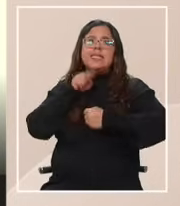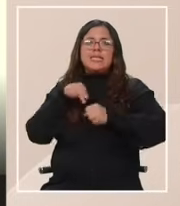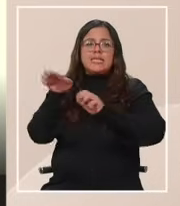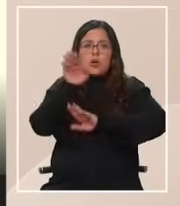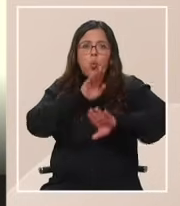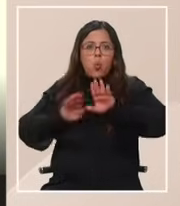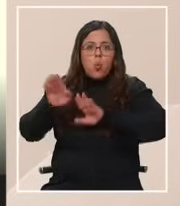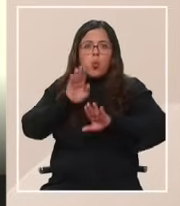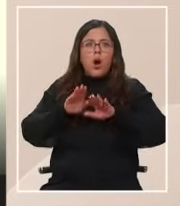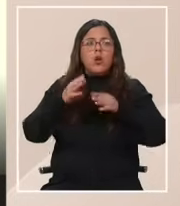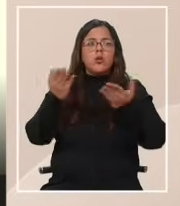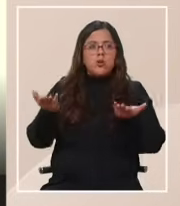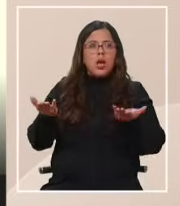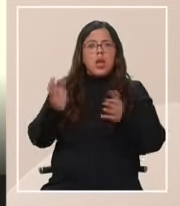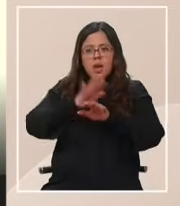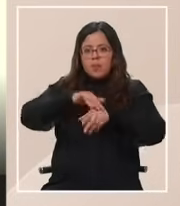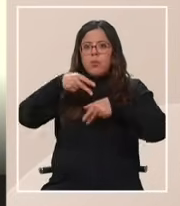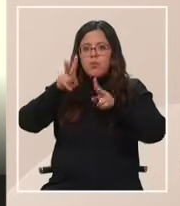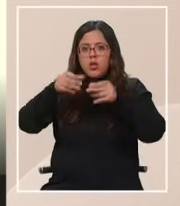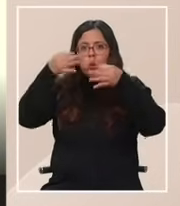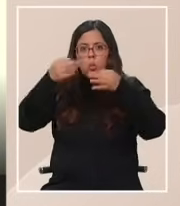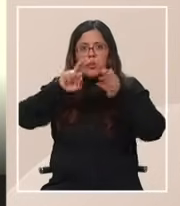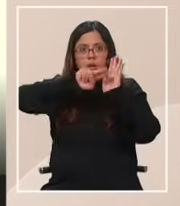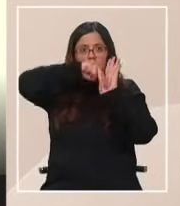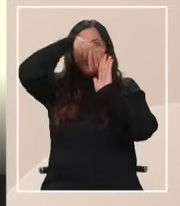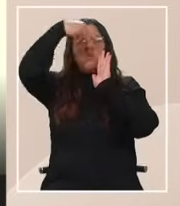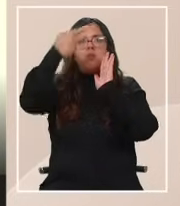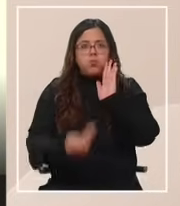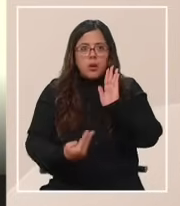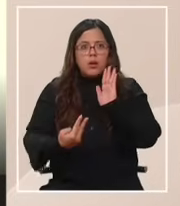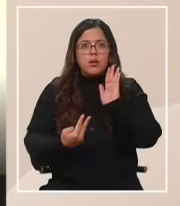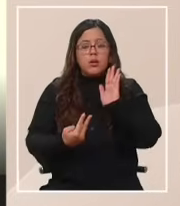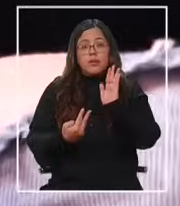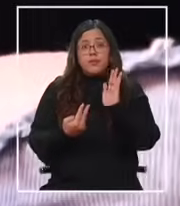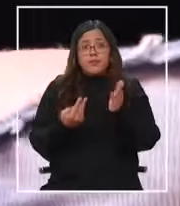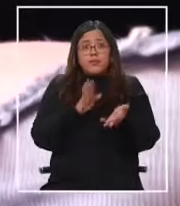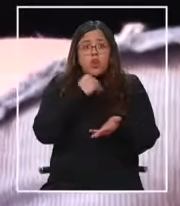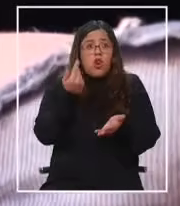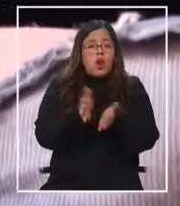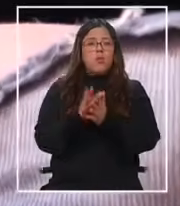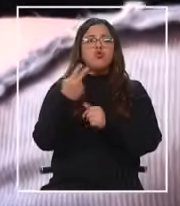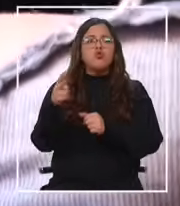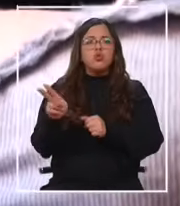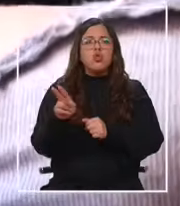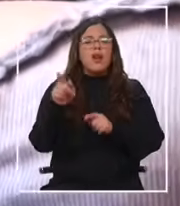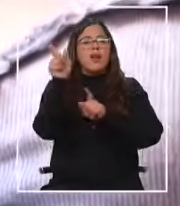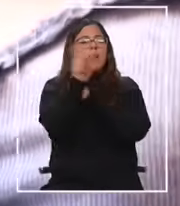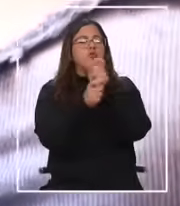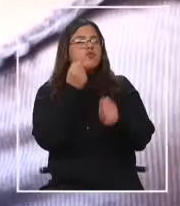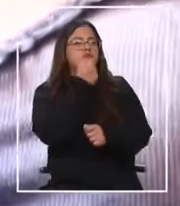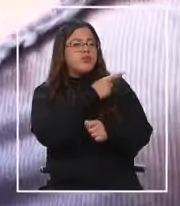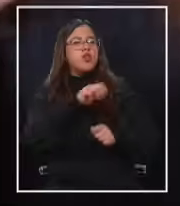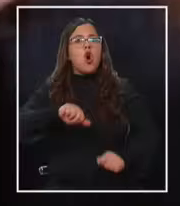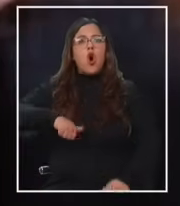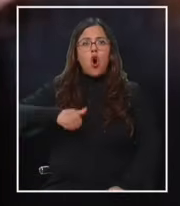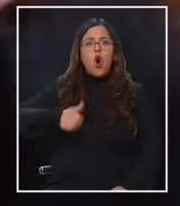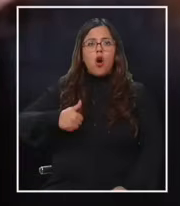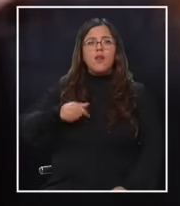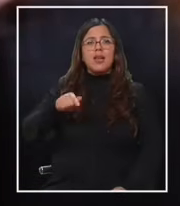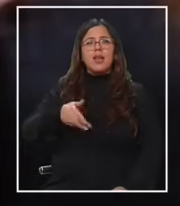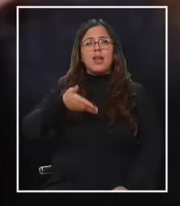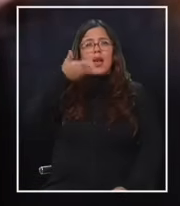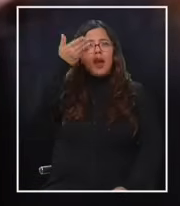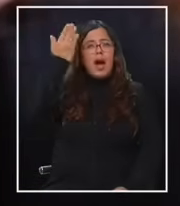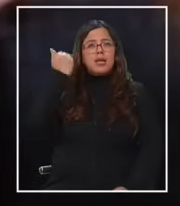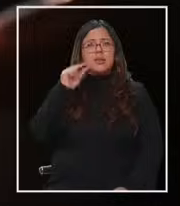tanto, pavimentando el camino para un salto al vacío que terminó como terminó. Las denunciantes son muy jóvenes y llevan poco